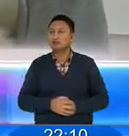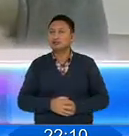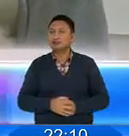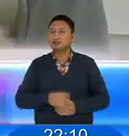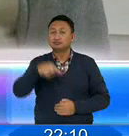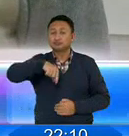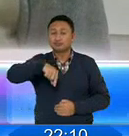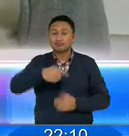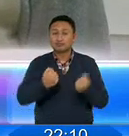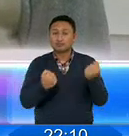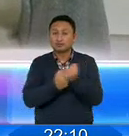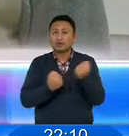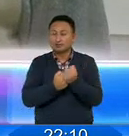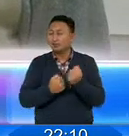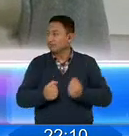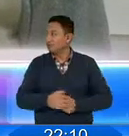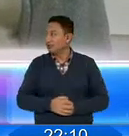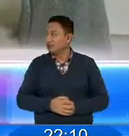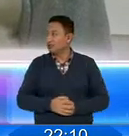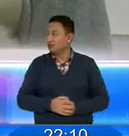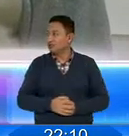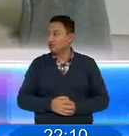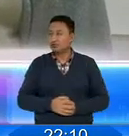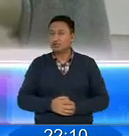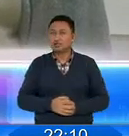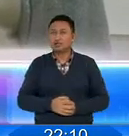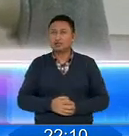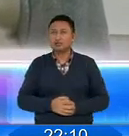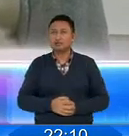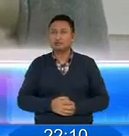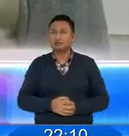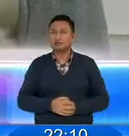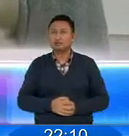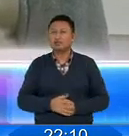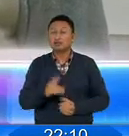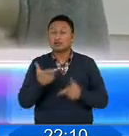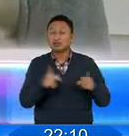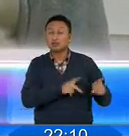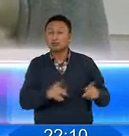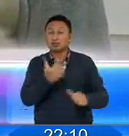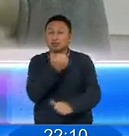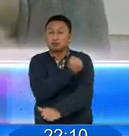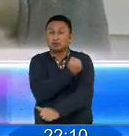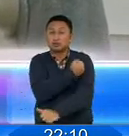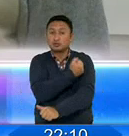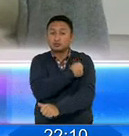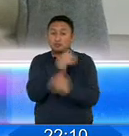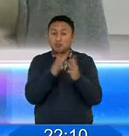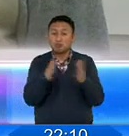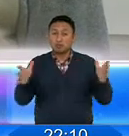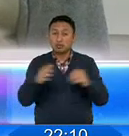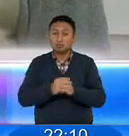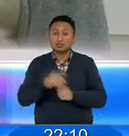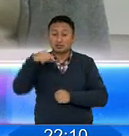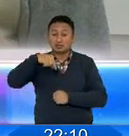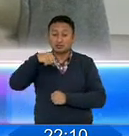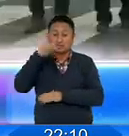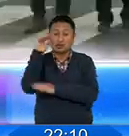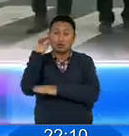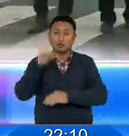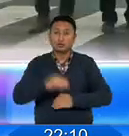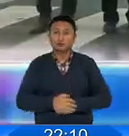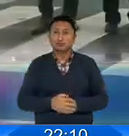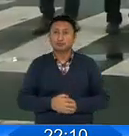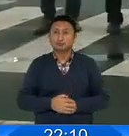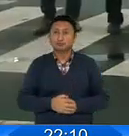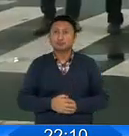un apoyo fundamental para la implementación del plan de vacunación más grande de la historia del Ecuador. En el